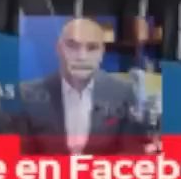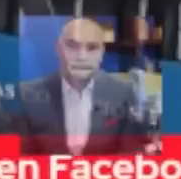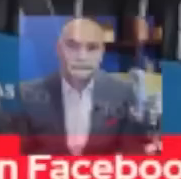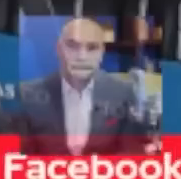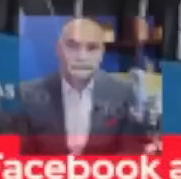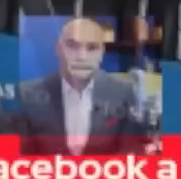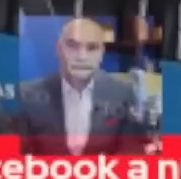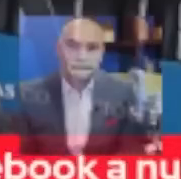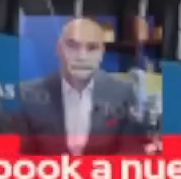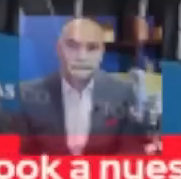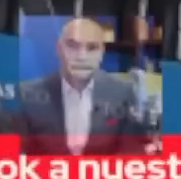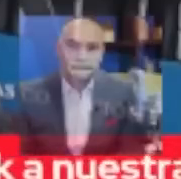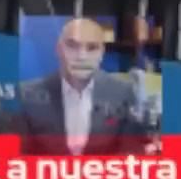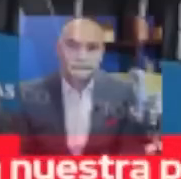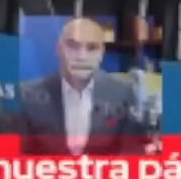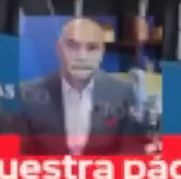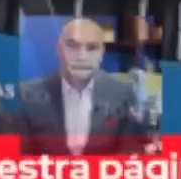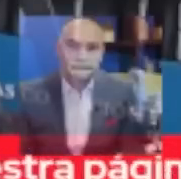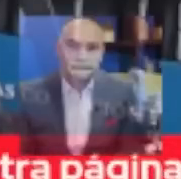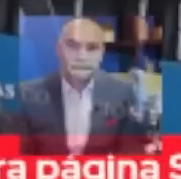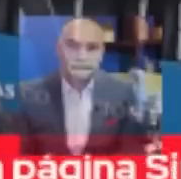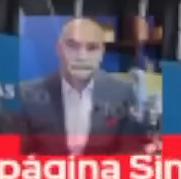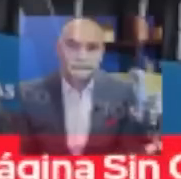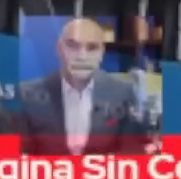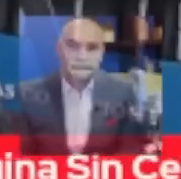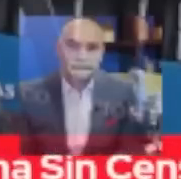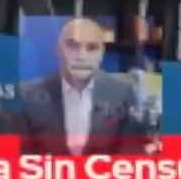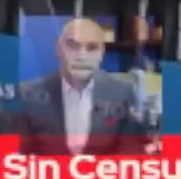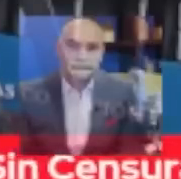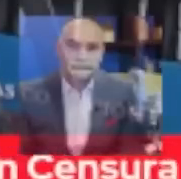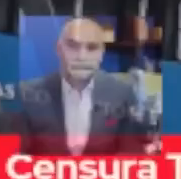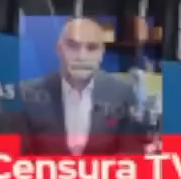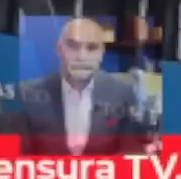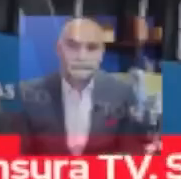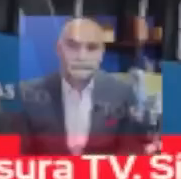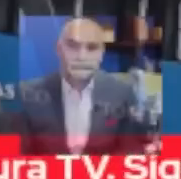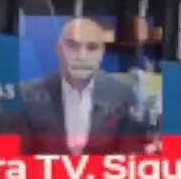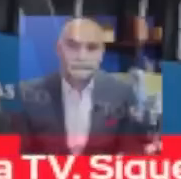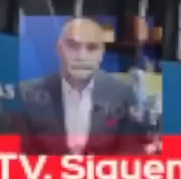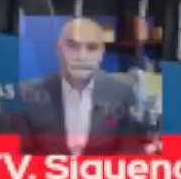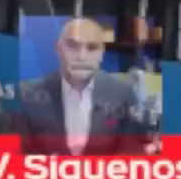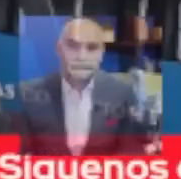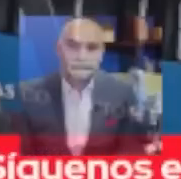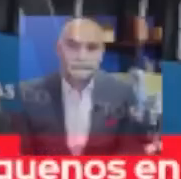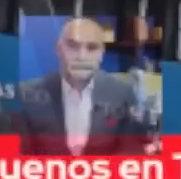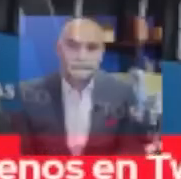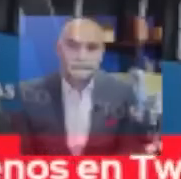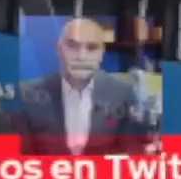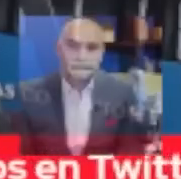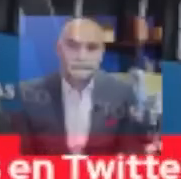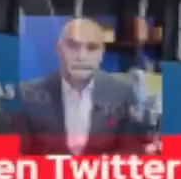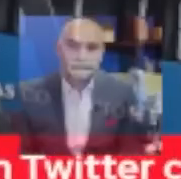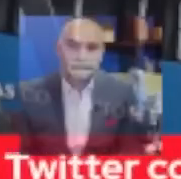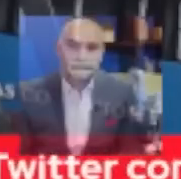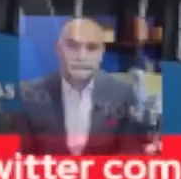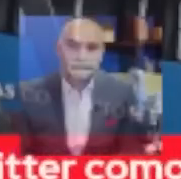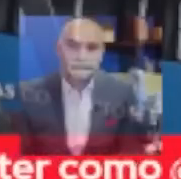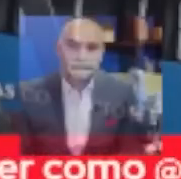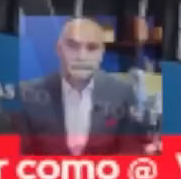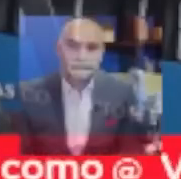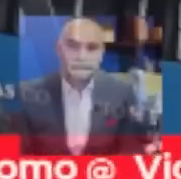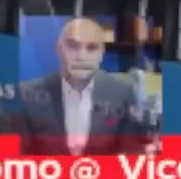canal de la suprema corte nadie está viendo Y entonces qué es lo que entre sacan van